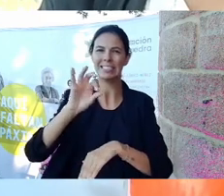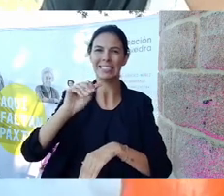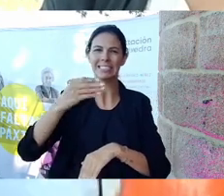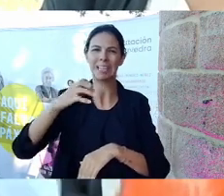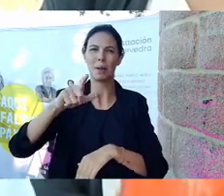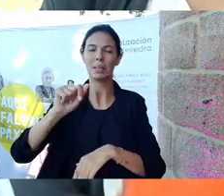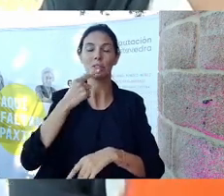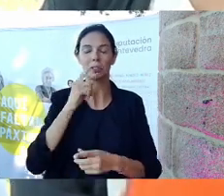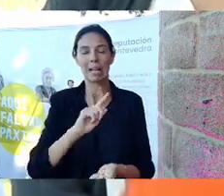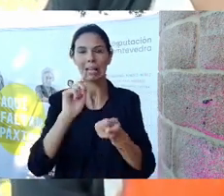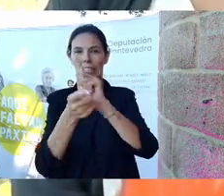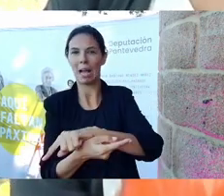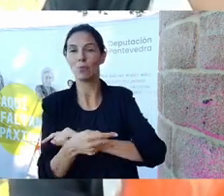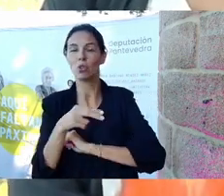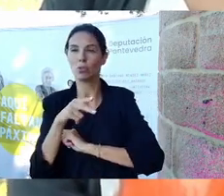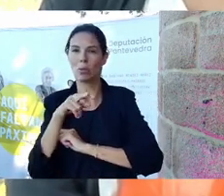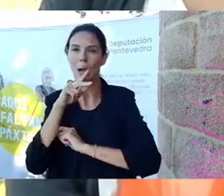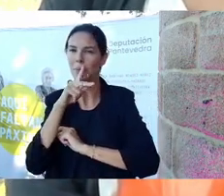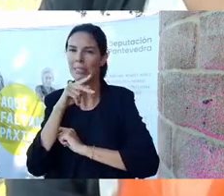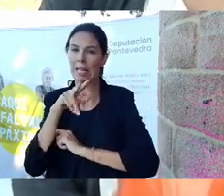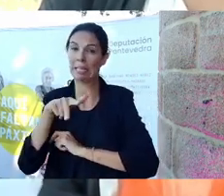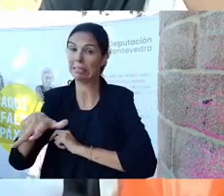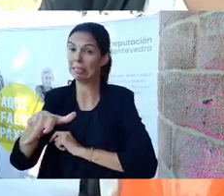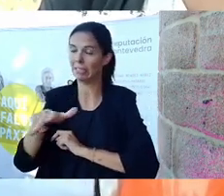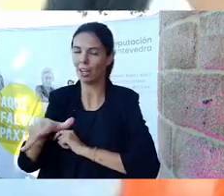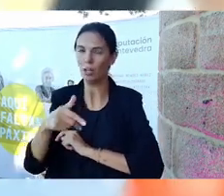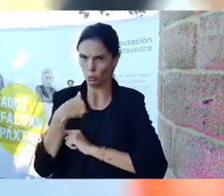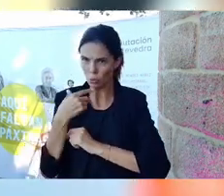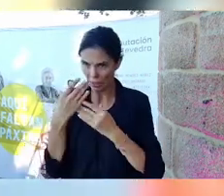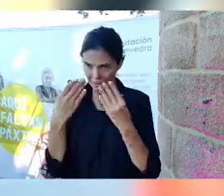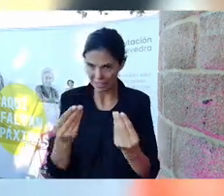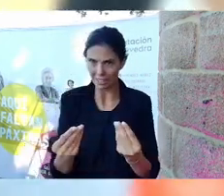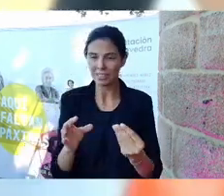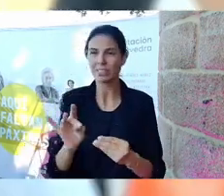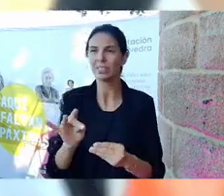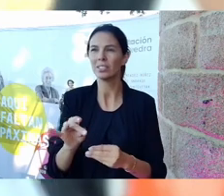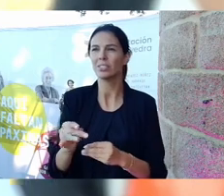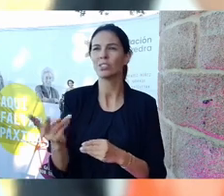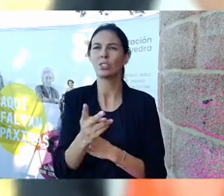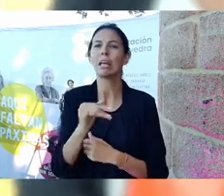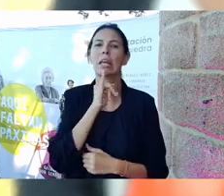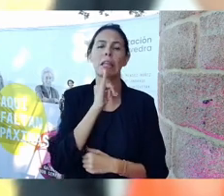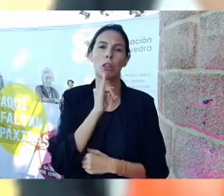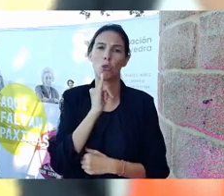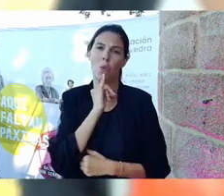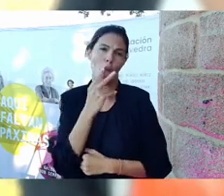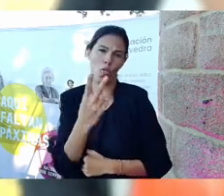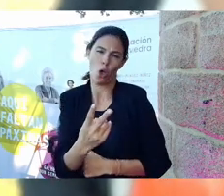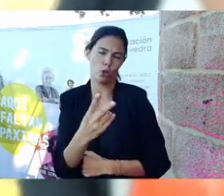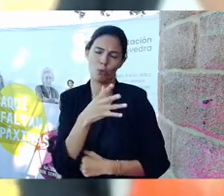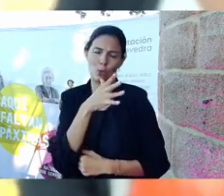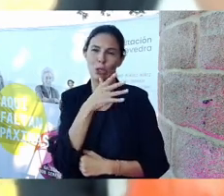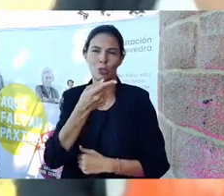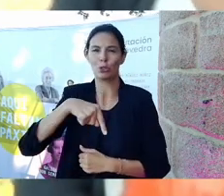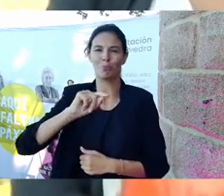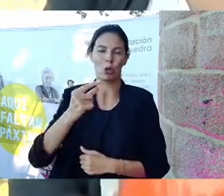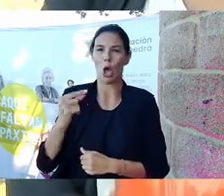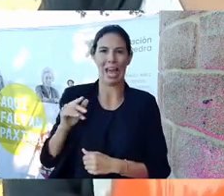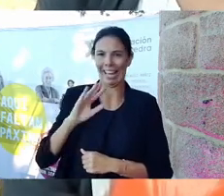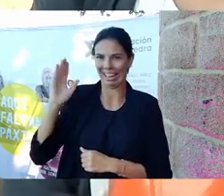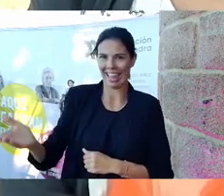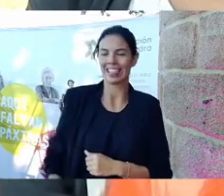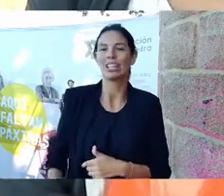Perdóname, Isabel, voy a pasar a hablar en castellano. Perdóname porque, sí, comprendes. Bueno, pues como tenemos dos idiomas, que somos